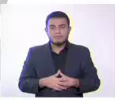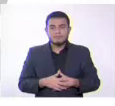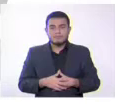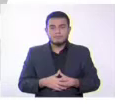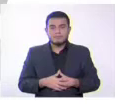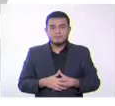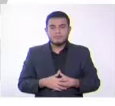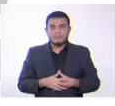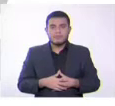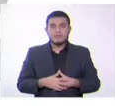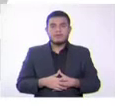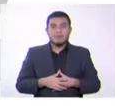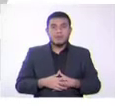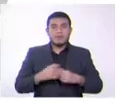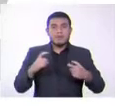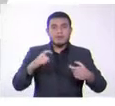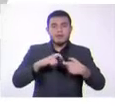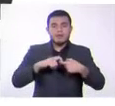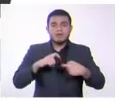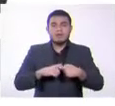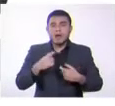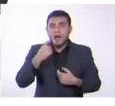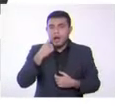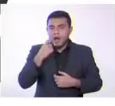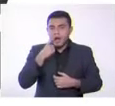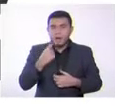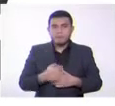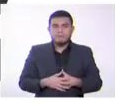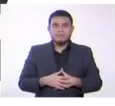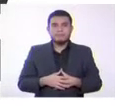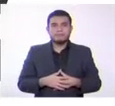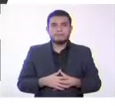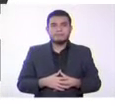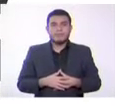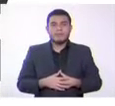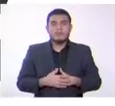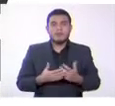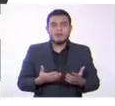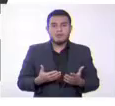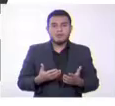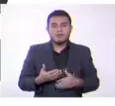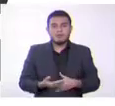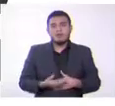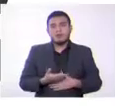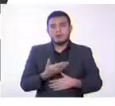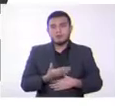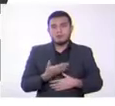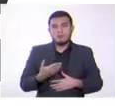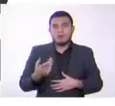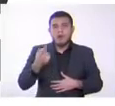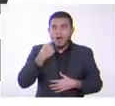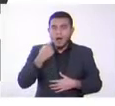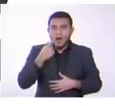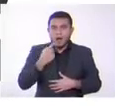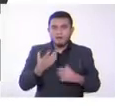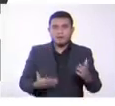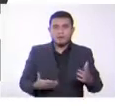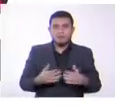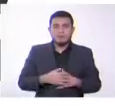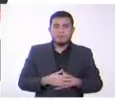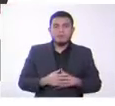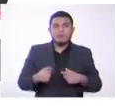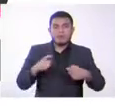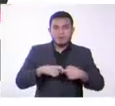El enlace metálico es característico de los elementos metálicos. Es un enlace